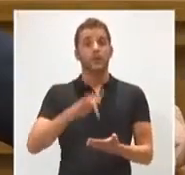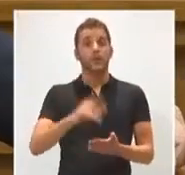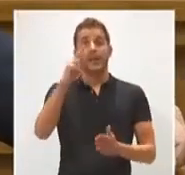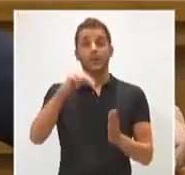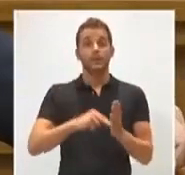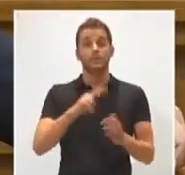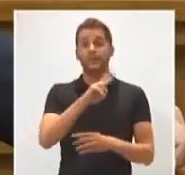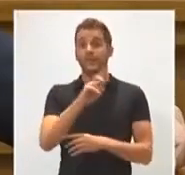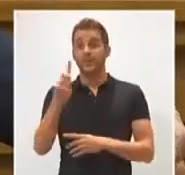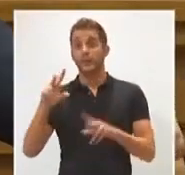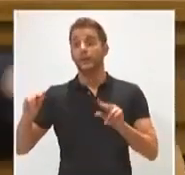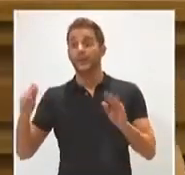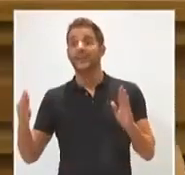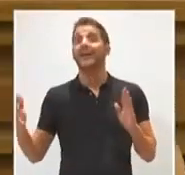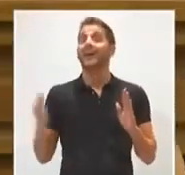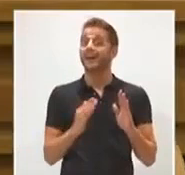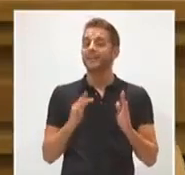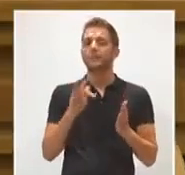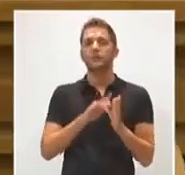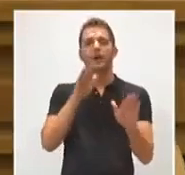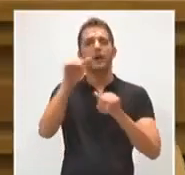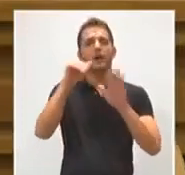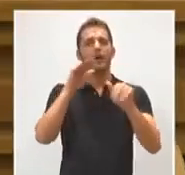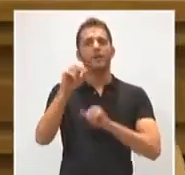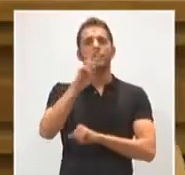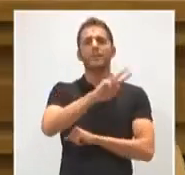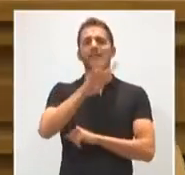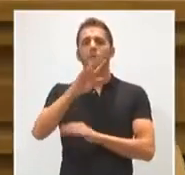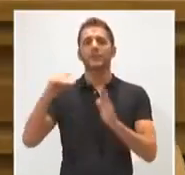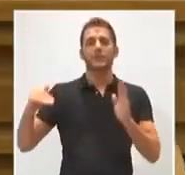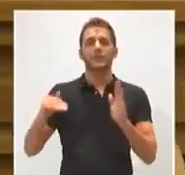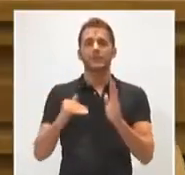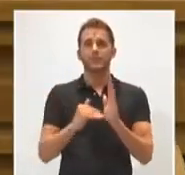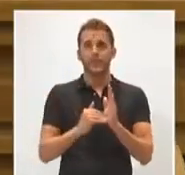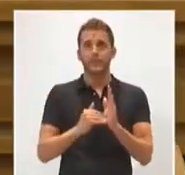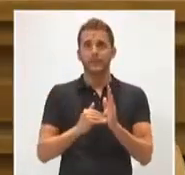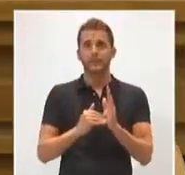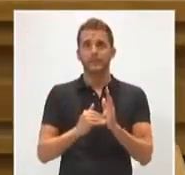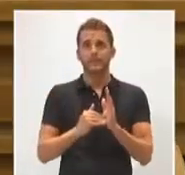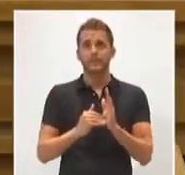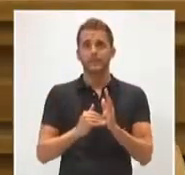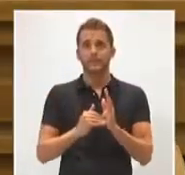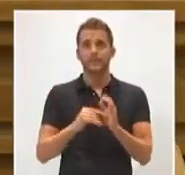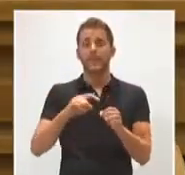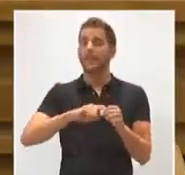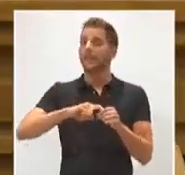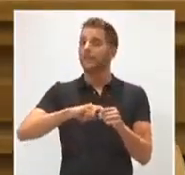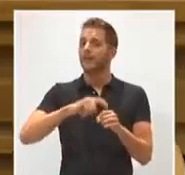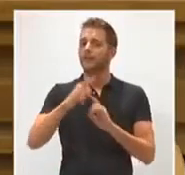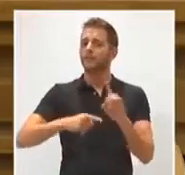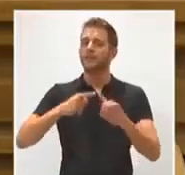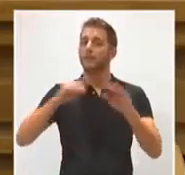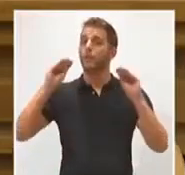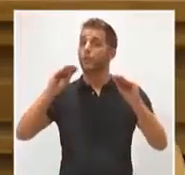año 2021 vamos a convocar 24 mil antes de que finalice este año 24 mil plazas para la formación